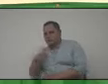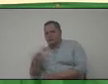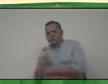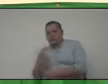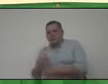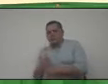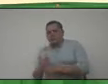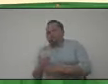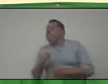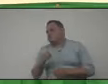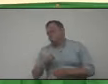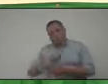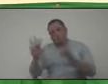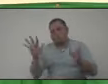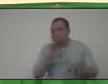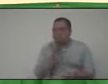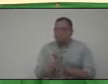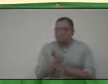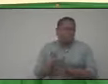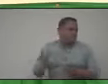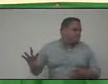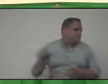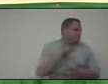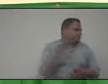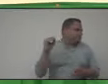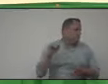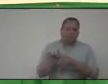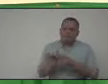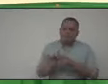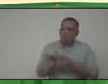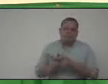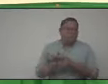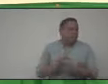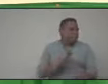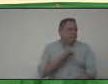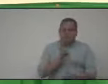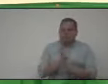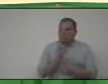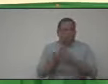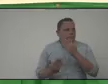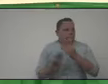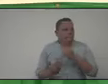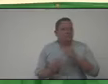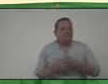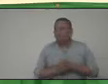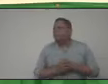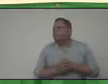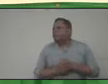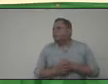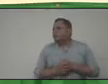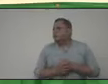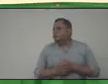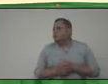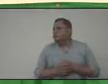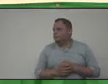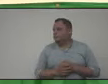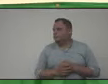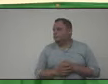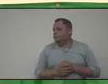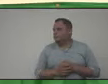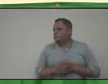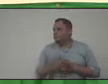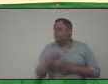presentado inconvenientes? Sí, como todo a la implementación. Igual pedimos disculpas, pero tan pronto hay una